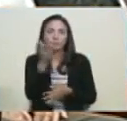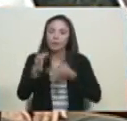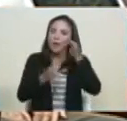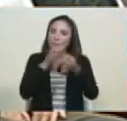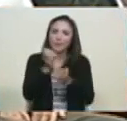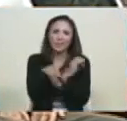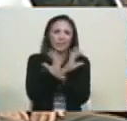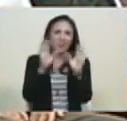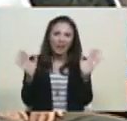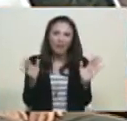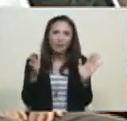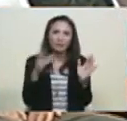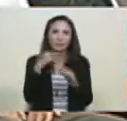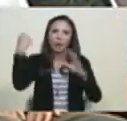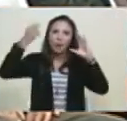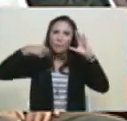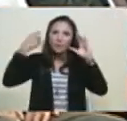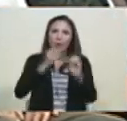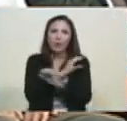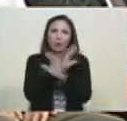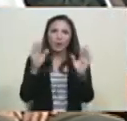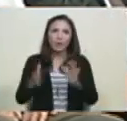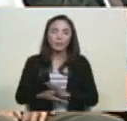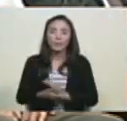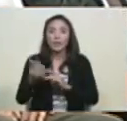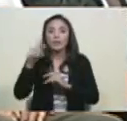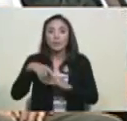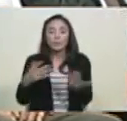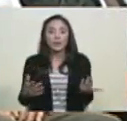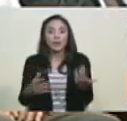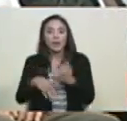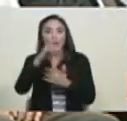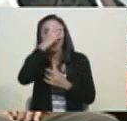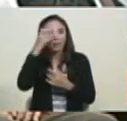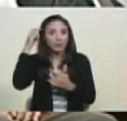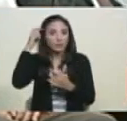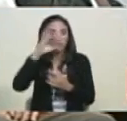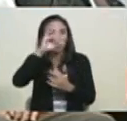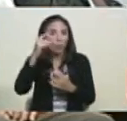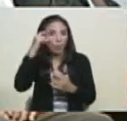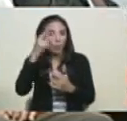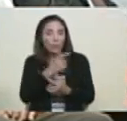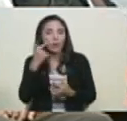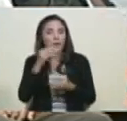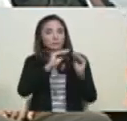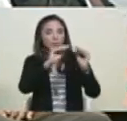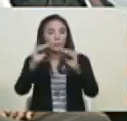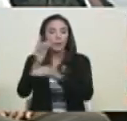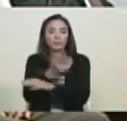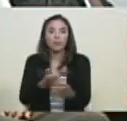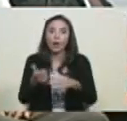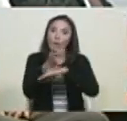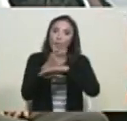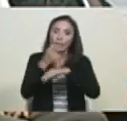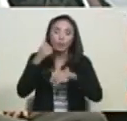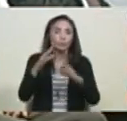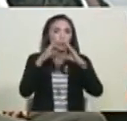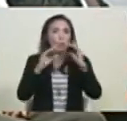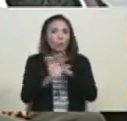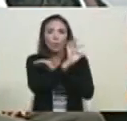muy bien a nuestro pueblo, canciller Jorge Arreaza, explicar muy bien a los gobiernos del